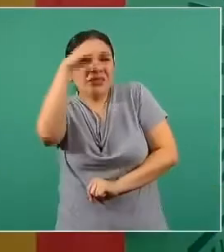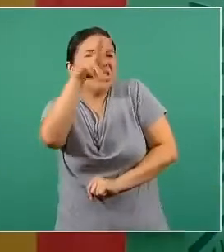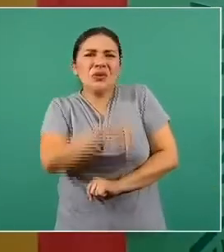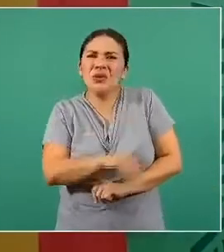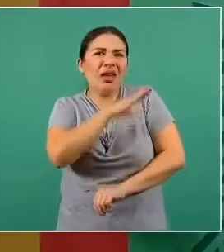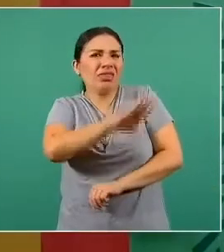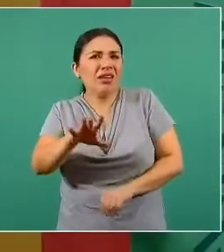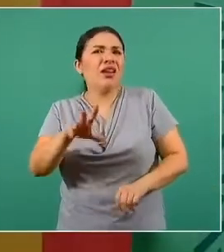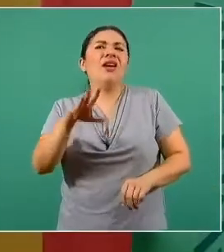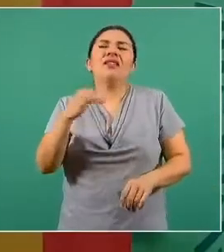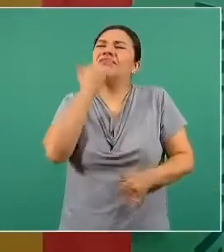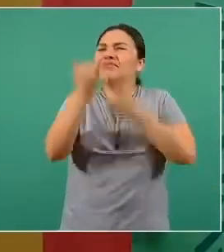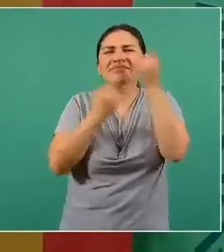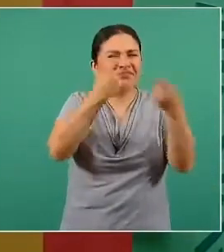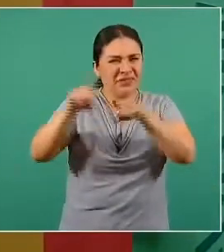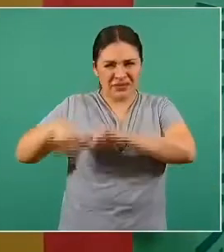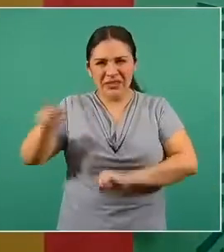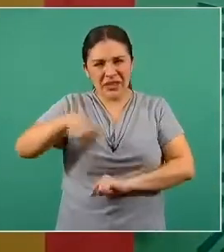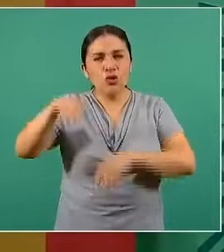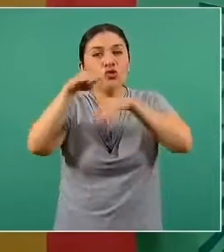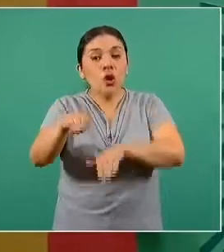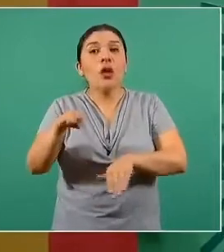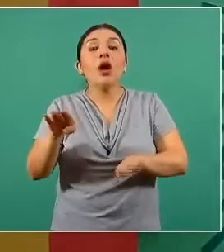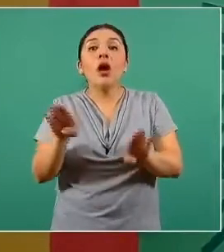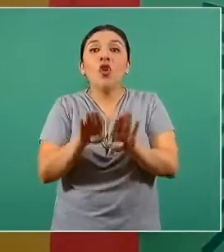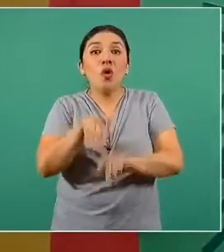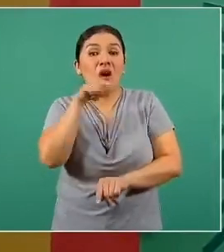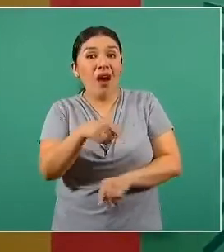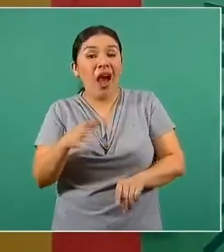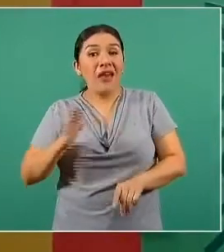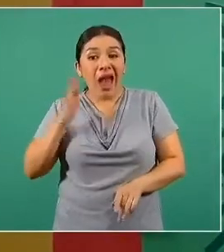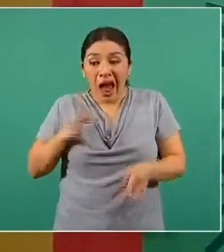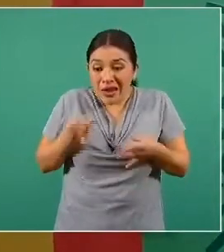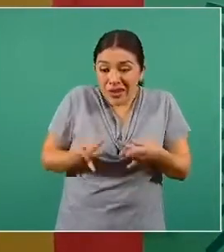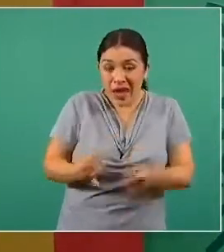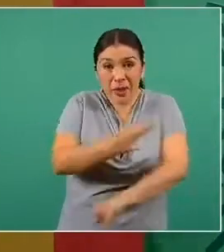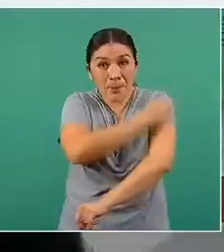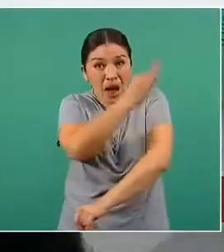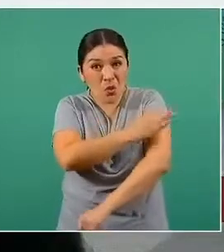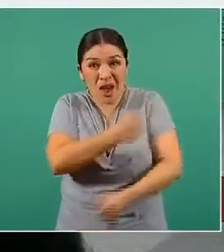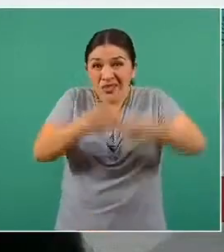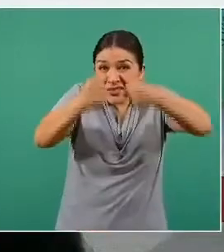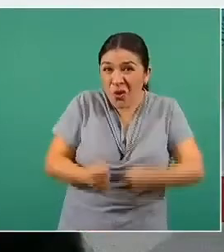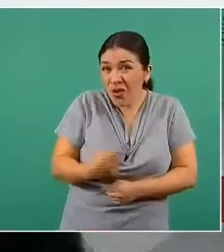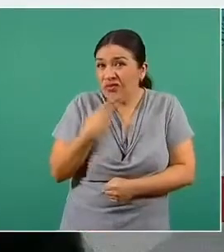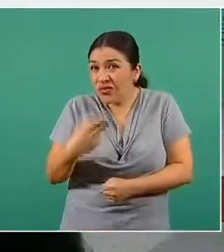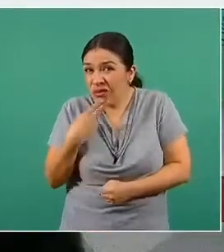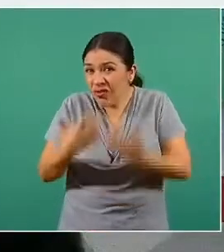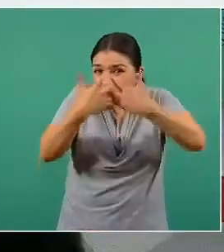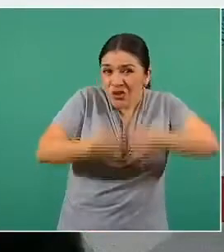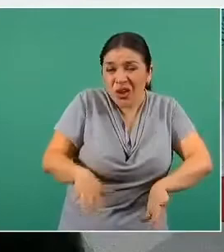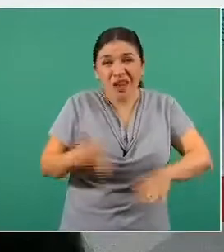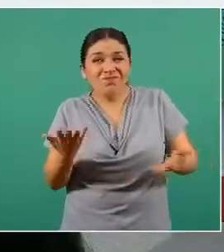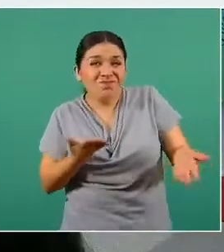descalificaciones, alarmas no fundamentadas sobre la calidad, la seguridad y la eficacia de las vacunas.